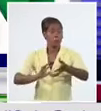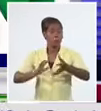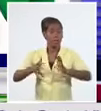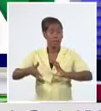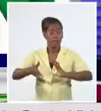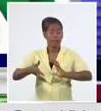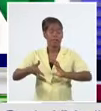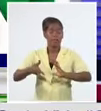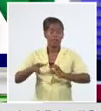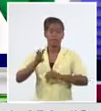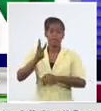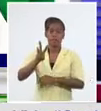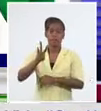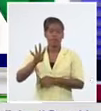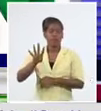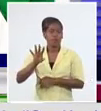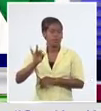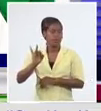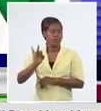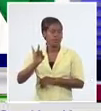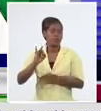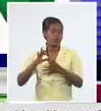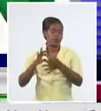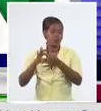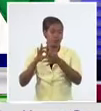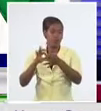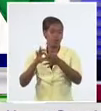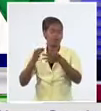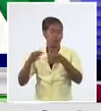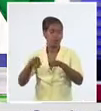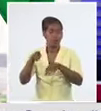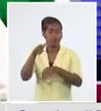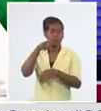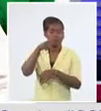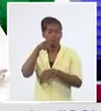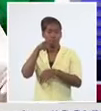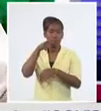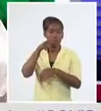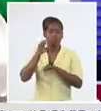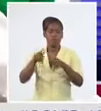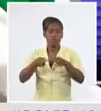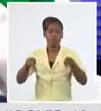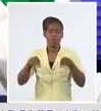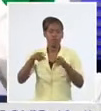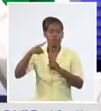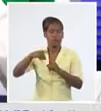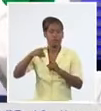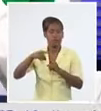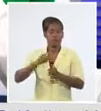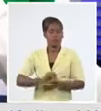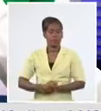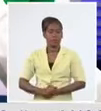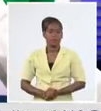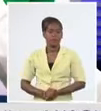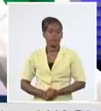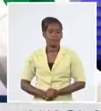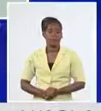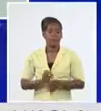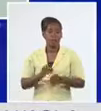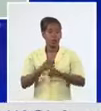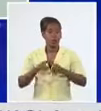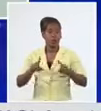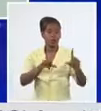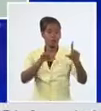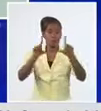y 347 graves, que también es complejo. Y finalmente el gráfico que resume el comportamiento